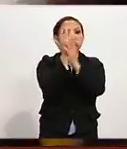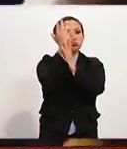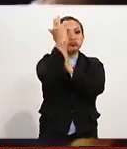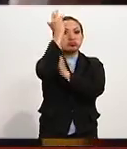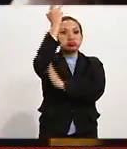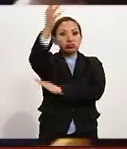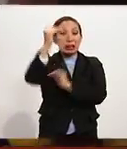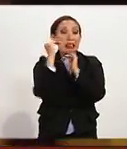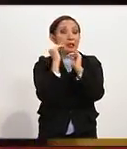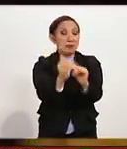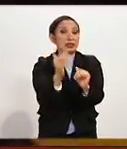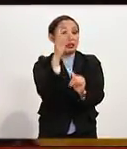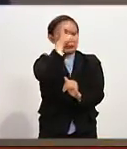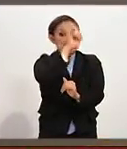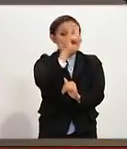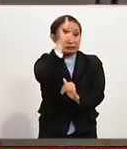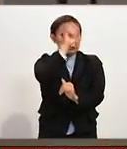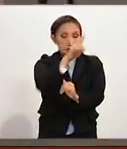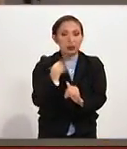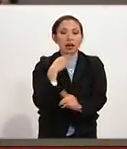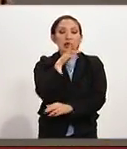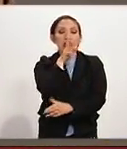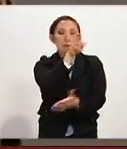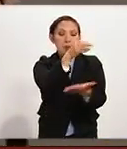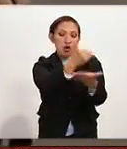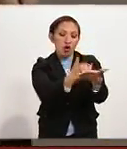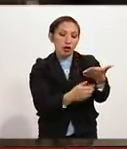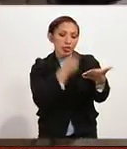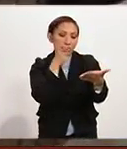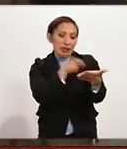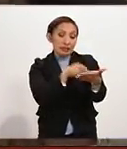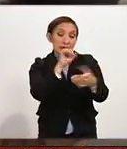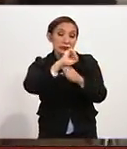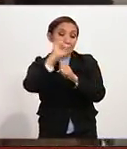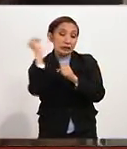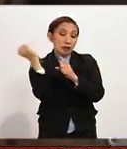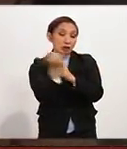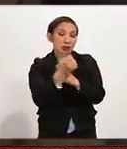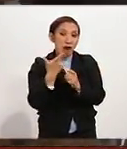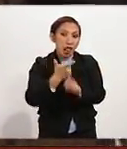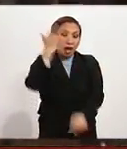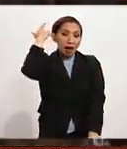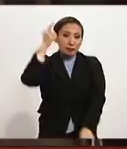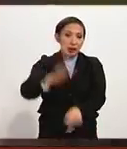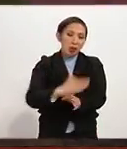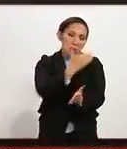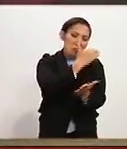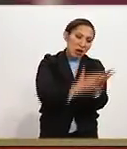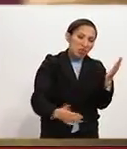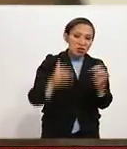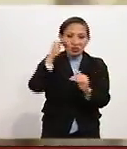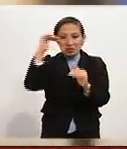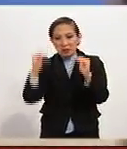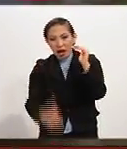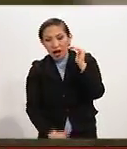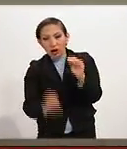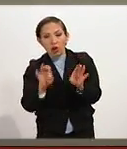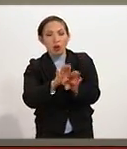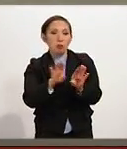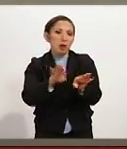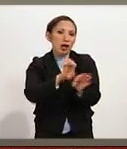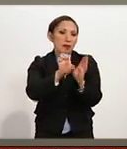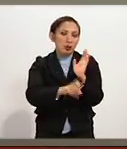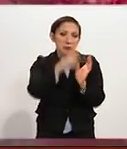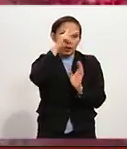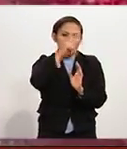superior a los límites recomendados. El reporte señala que la situación se agrava en países de ingresos medios y bajos, como es el caso